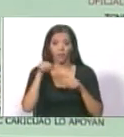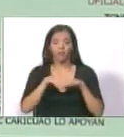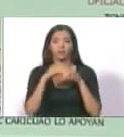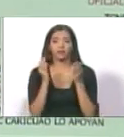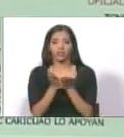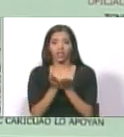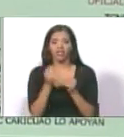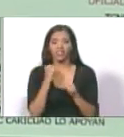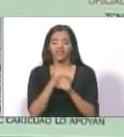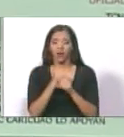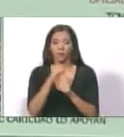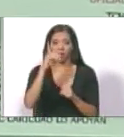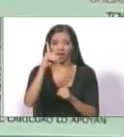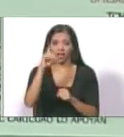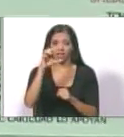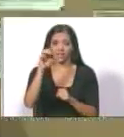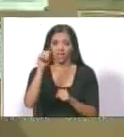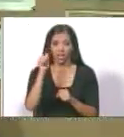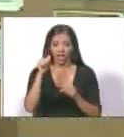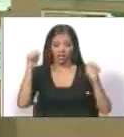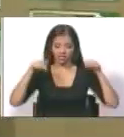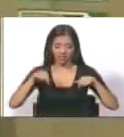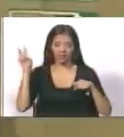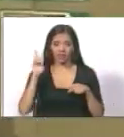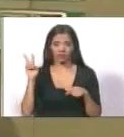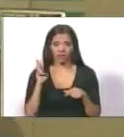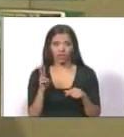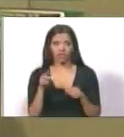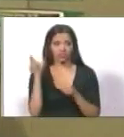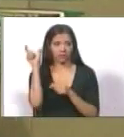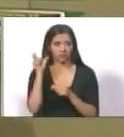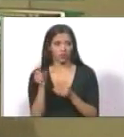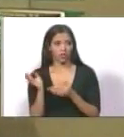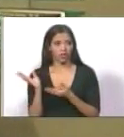Aquí en Venezuela, ese caballero.